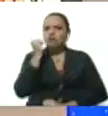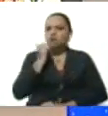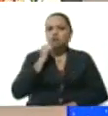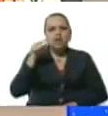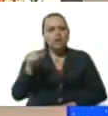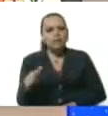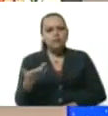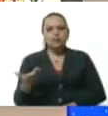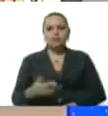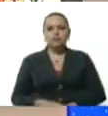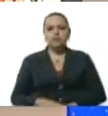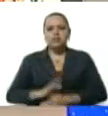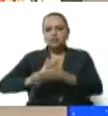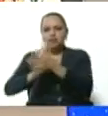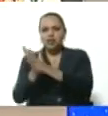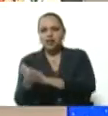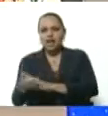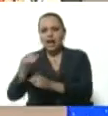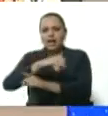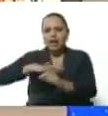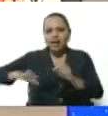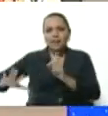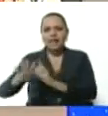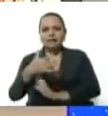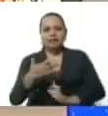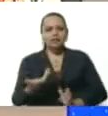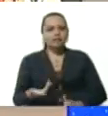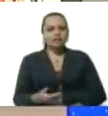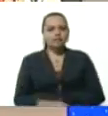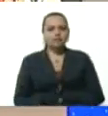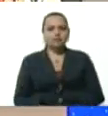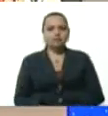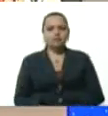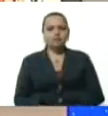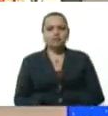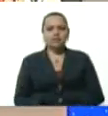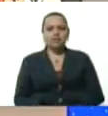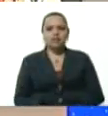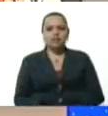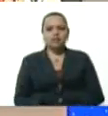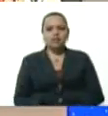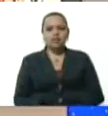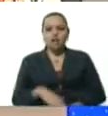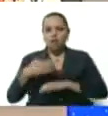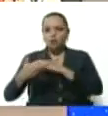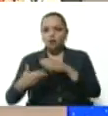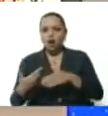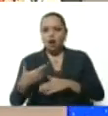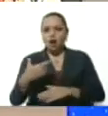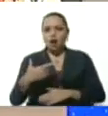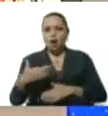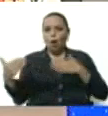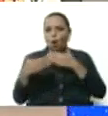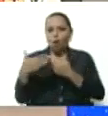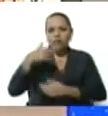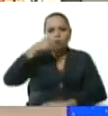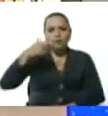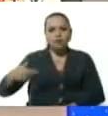abusivamente, en la destrucción del medio ambiente, en los atentados contra nuestros pueblos